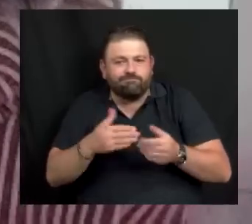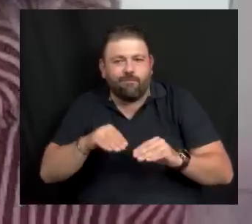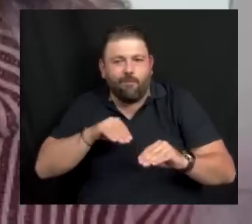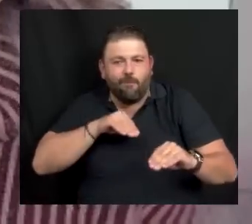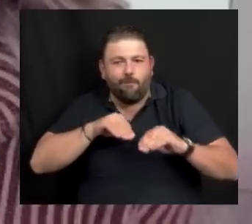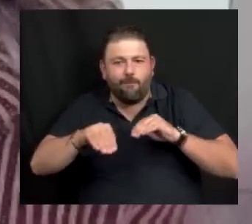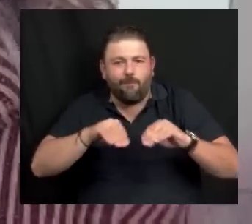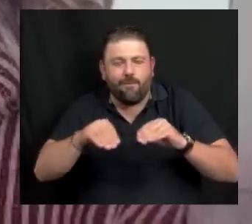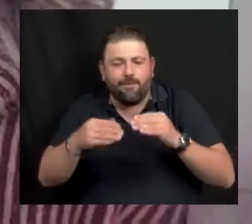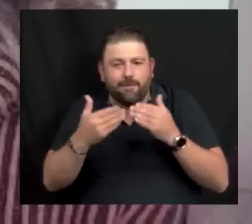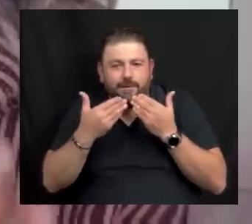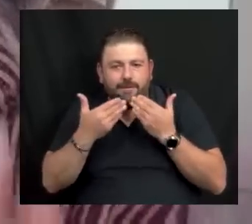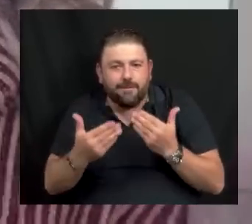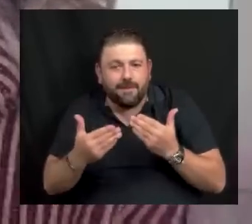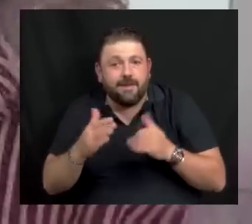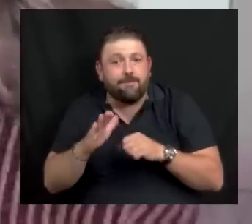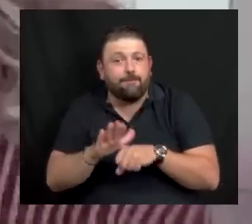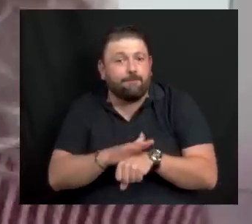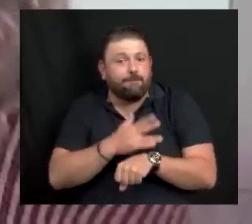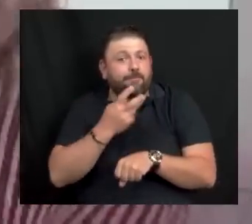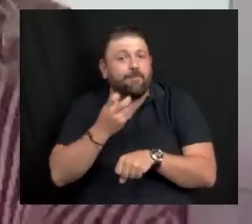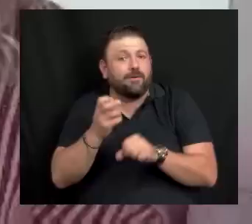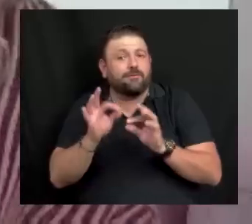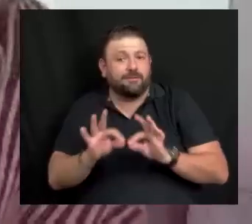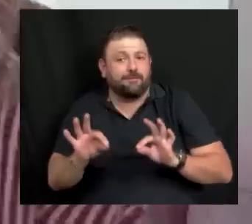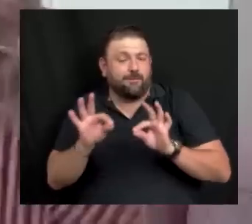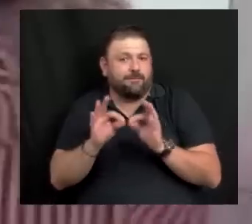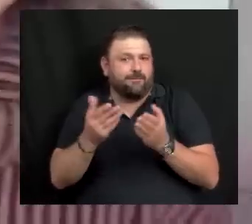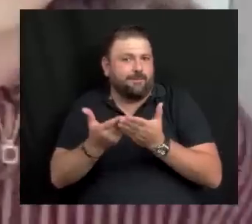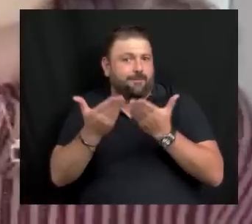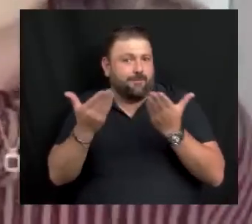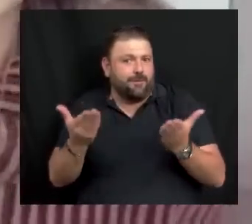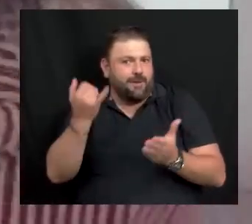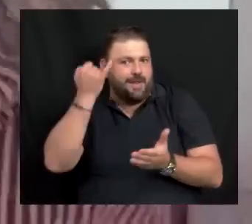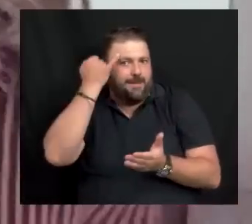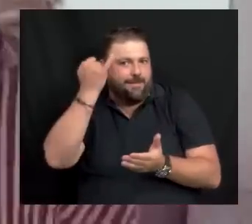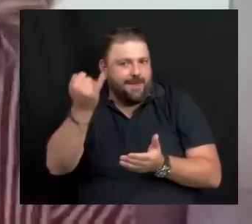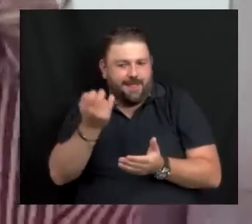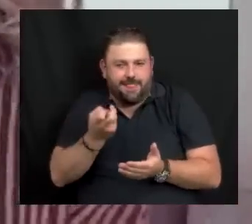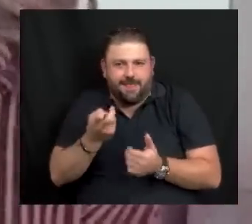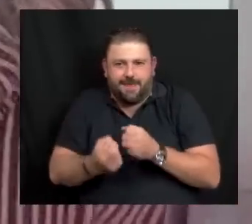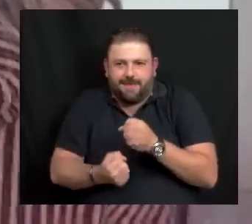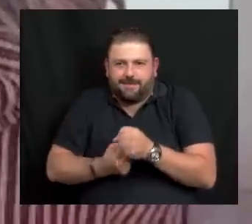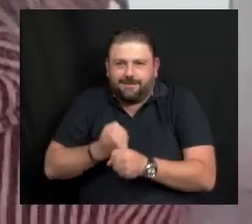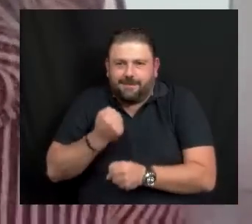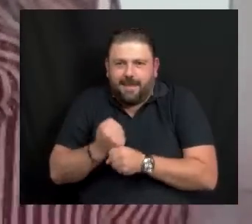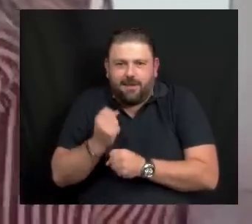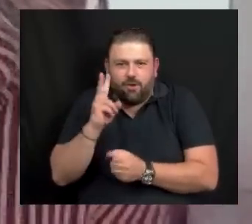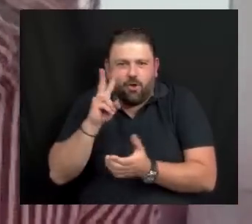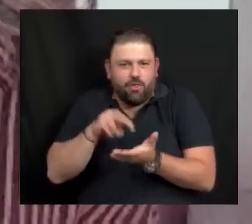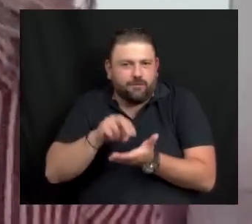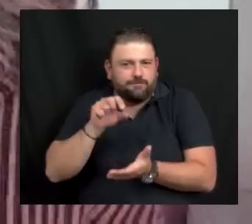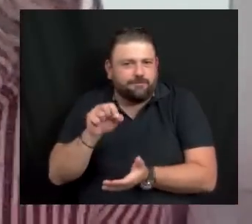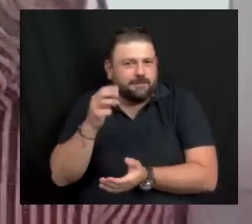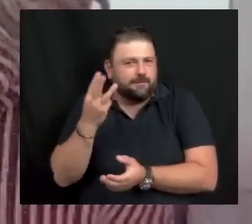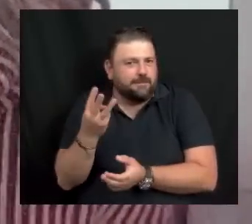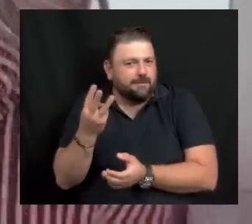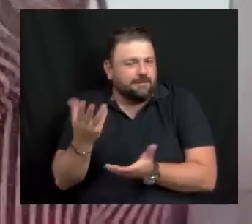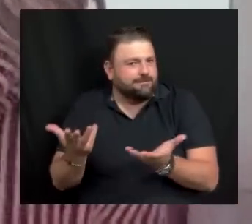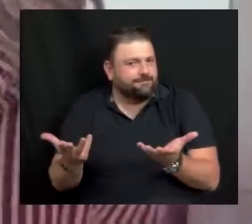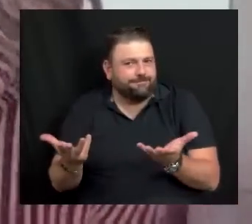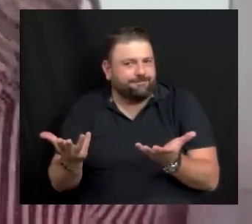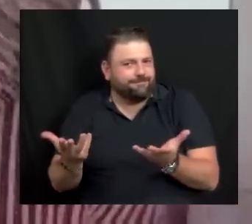Entonces, imagínate entonces cómo viene este año. Sí, viene espectacular y principalmente ahorita lo que tú